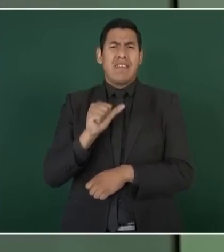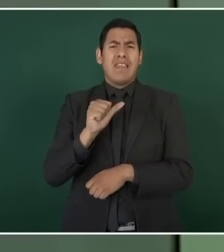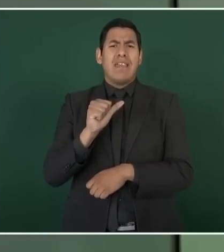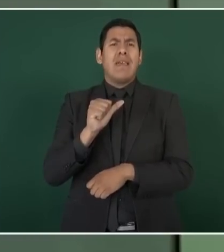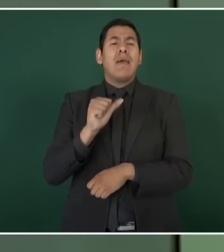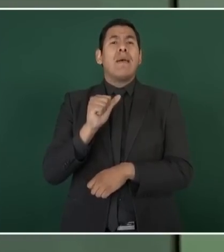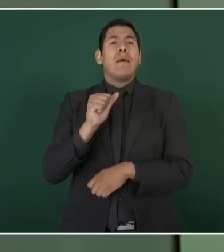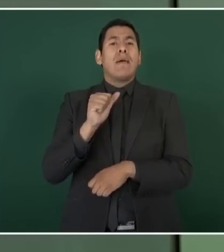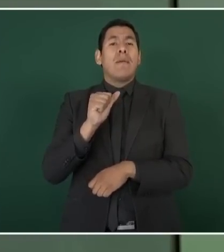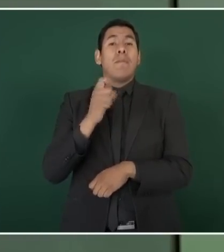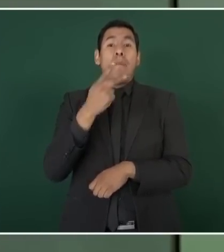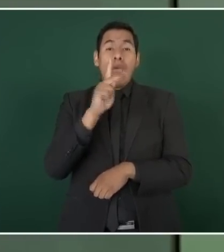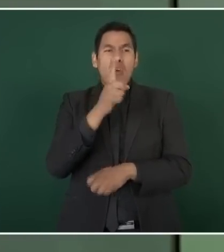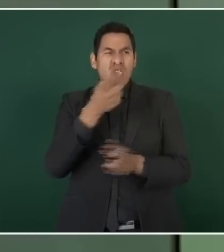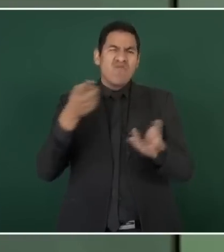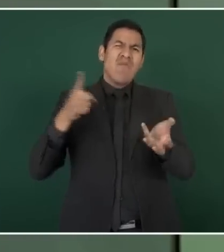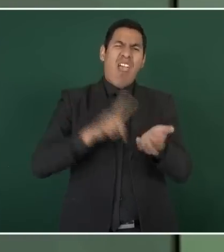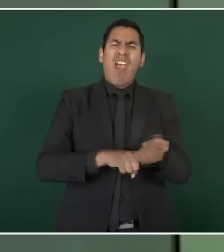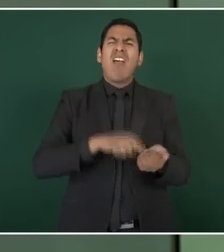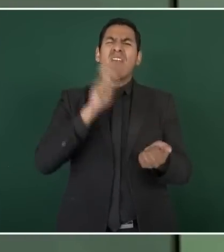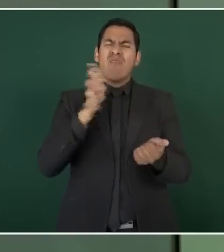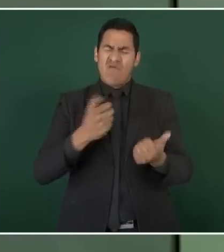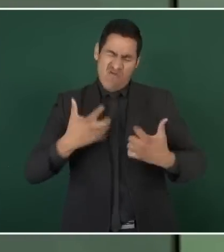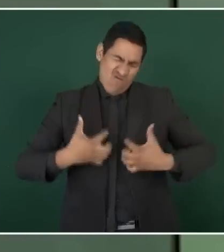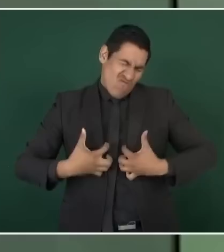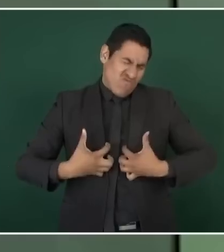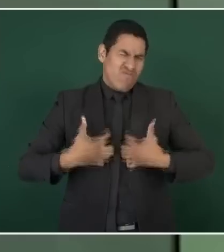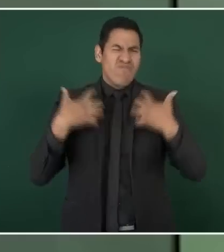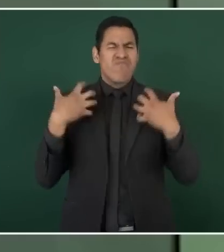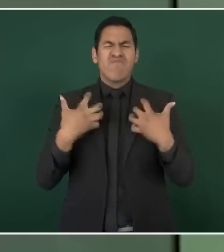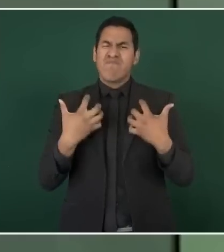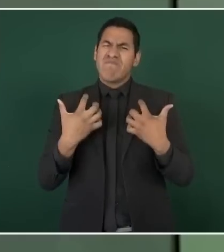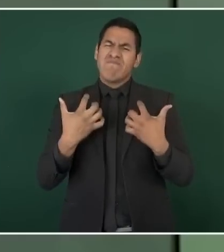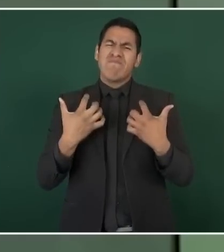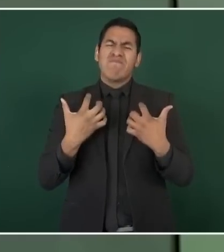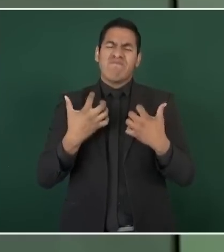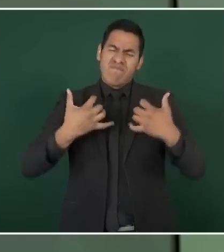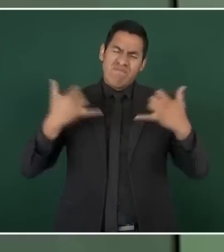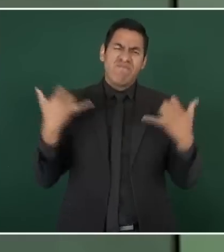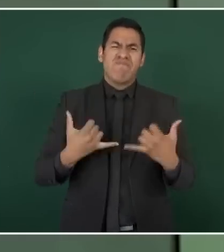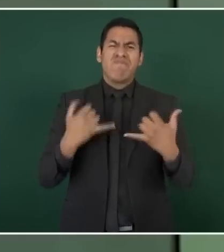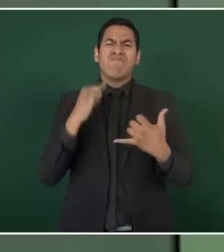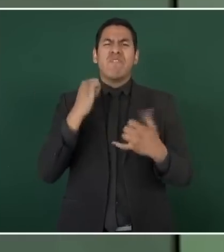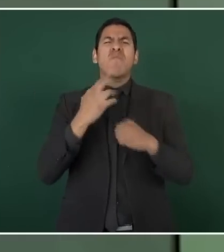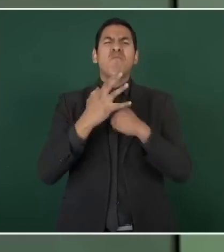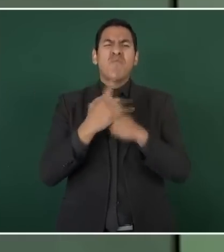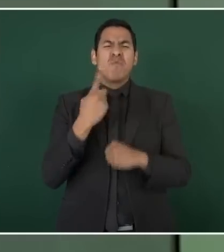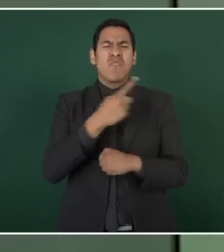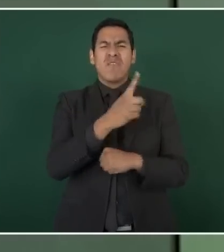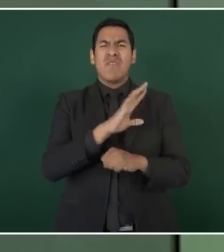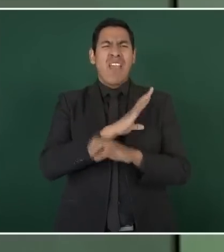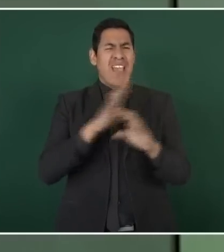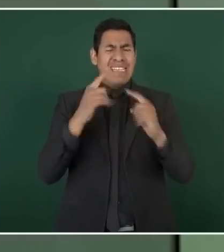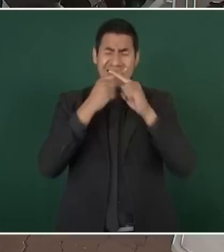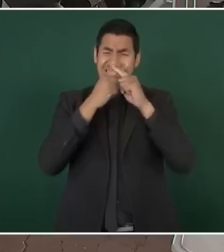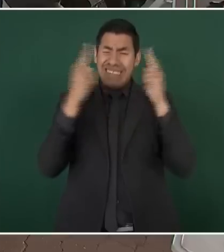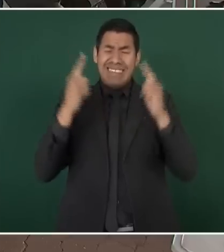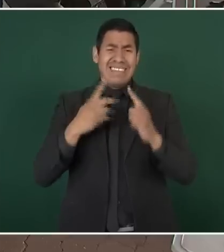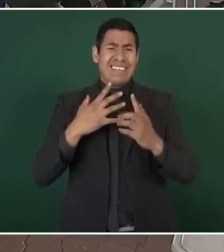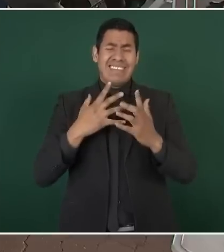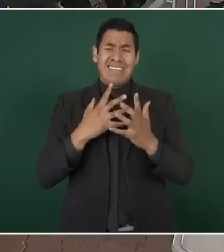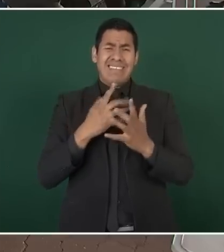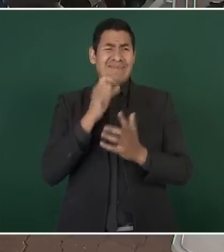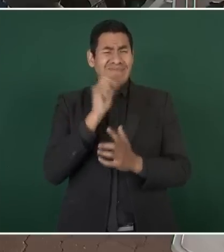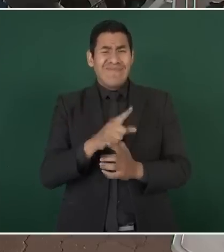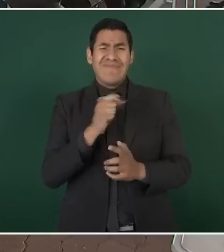pero le sobra coraje y pujanza para lo segundo. O sea, no van a venir a pedir que